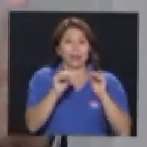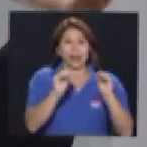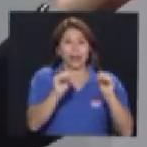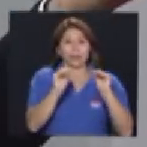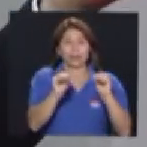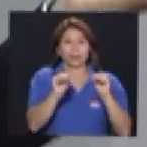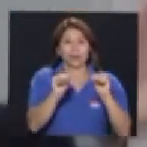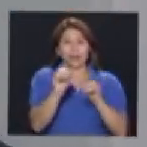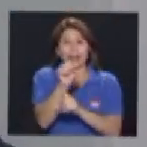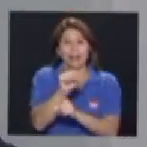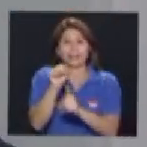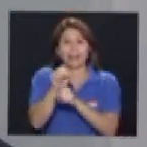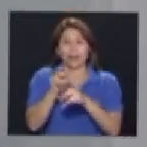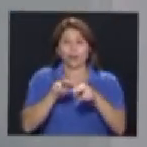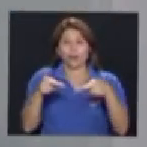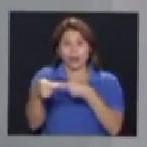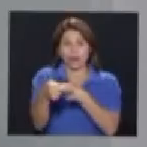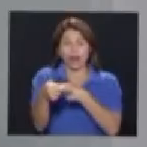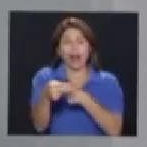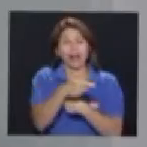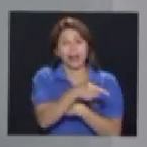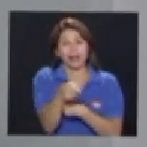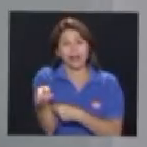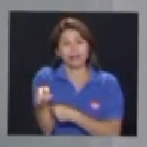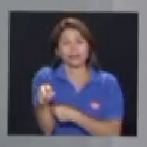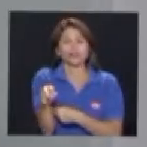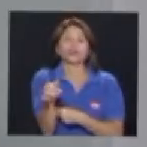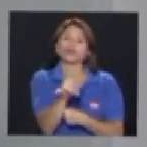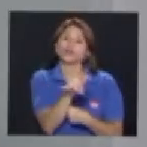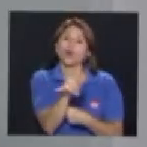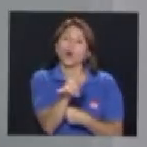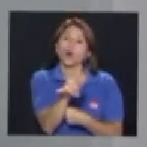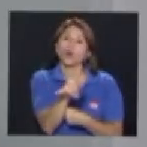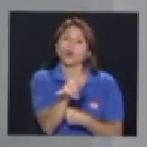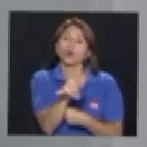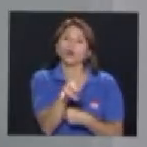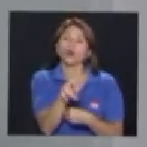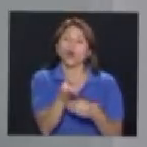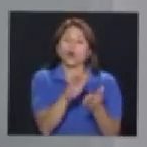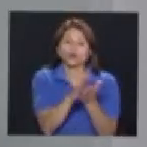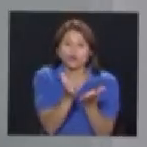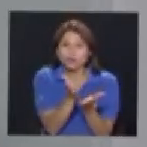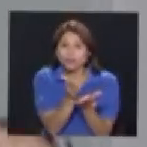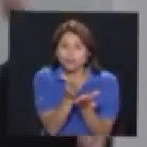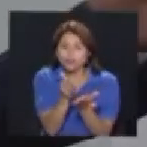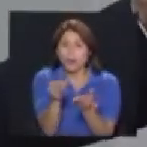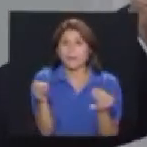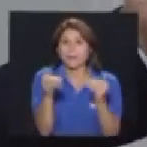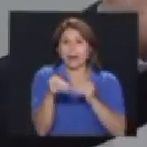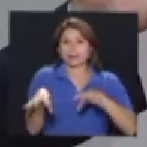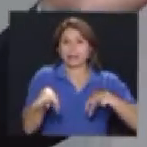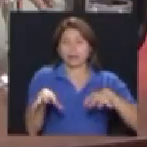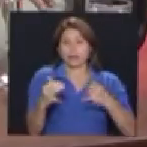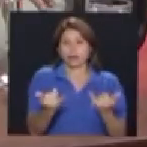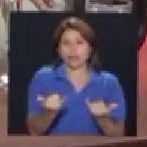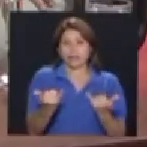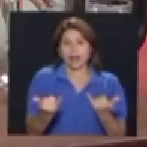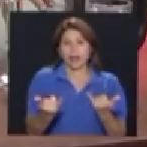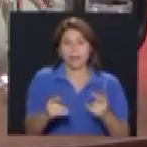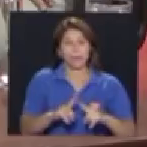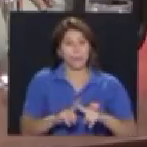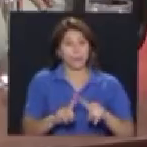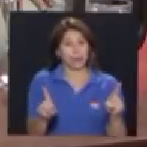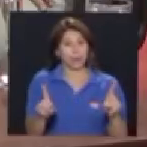son posiblemente los hijos que más activos están, Pero entonces, no